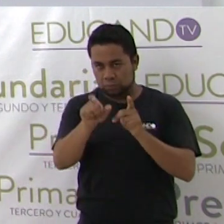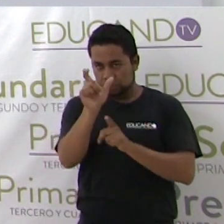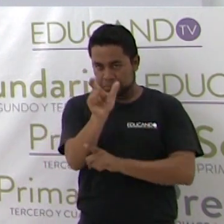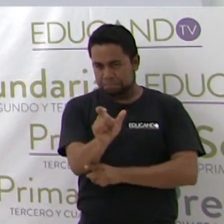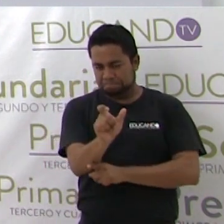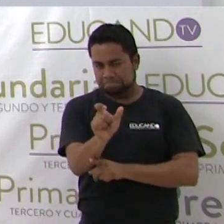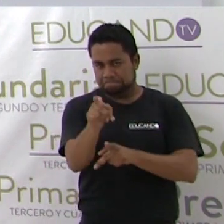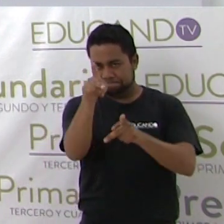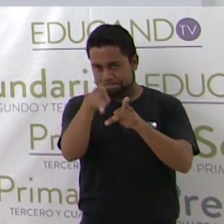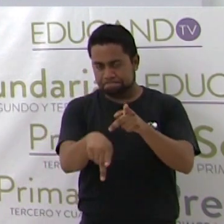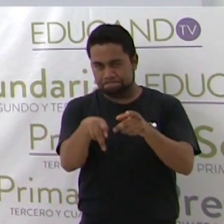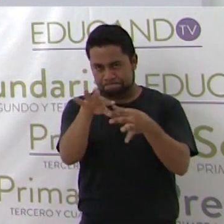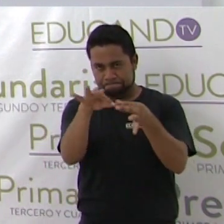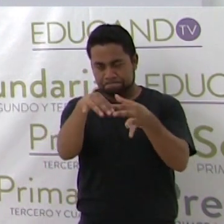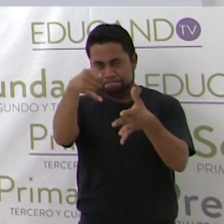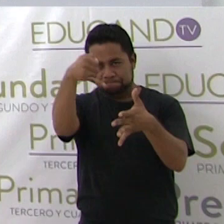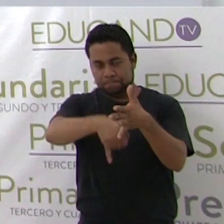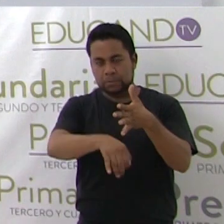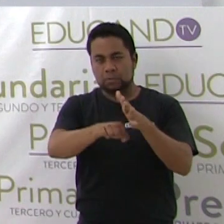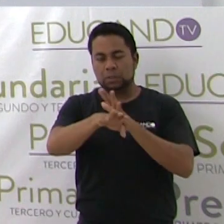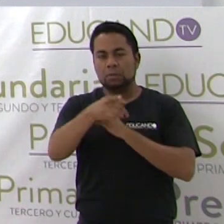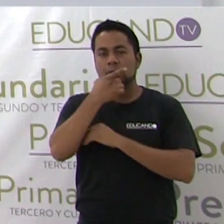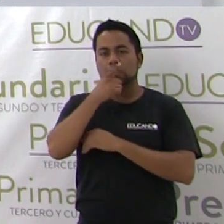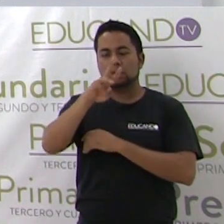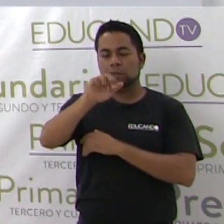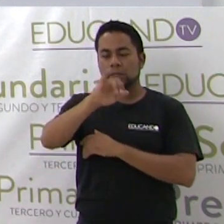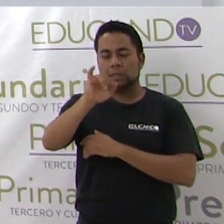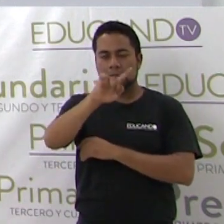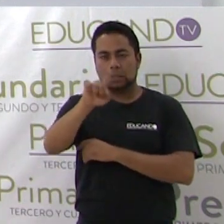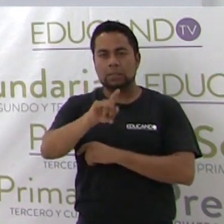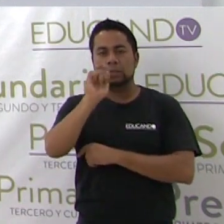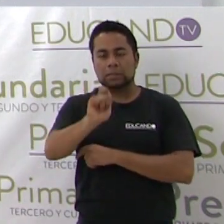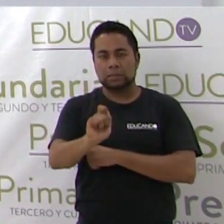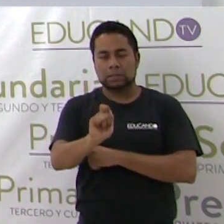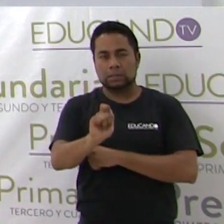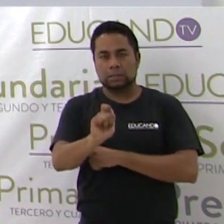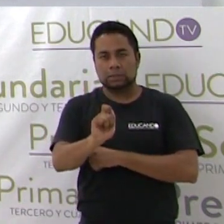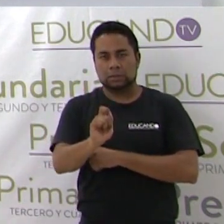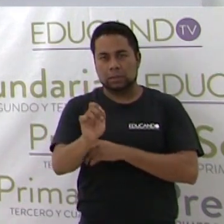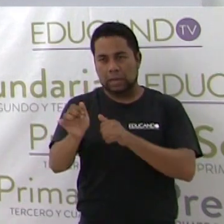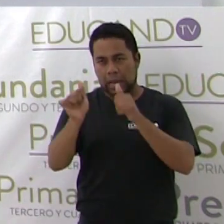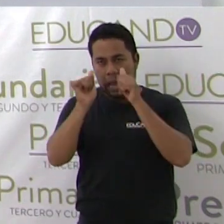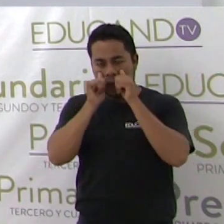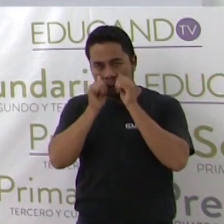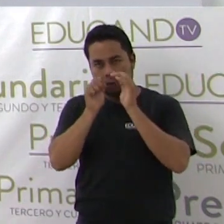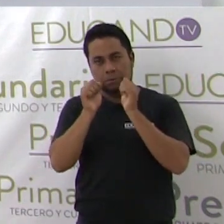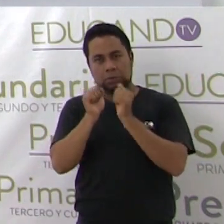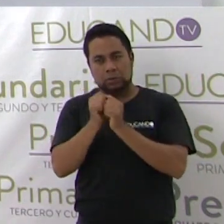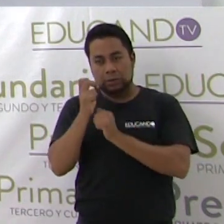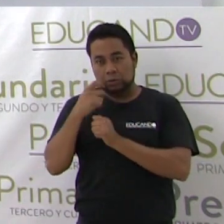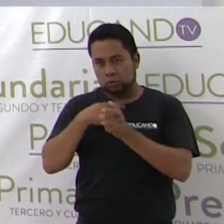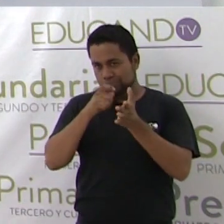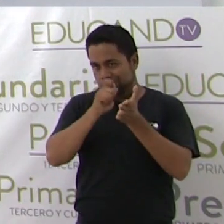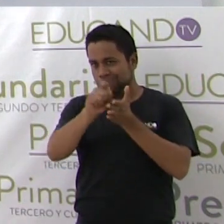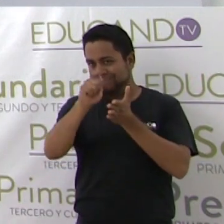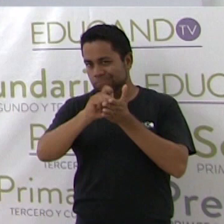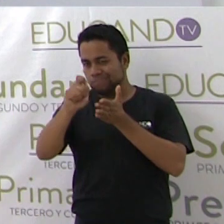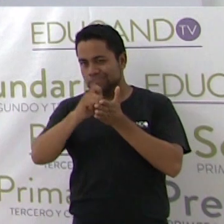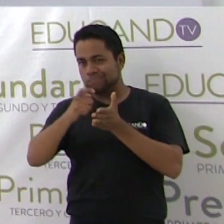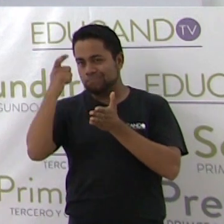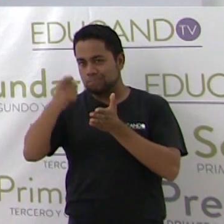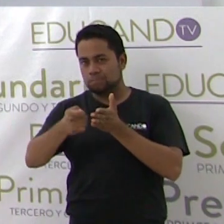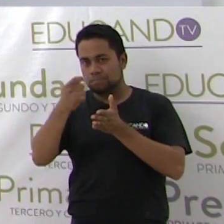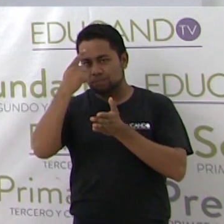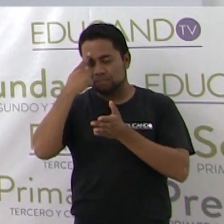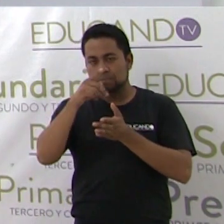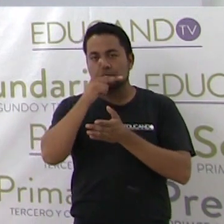más. Cuando hablamos de su raíz, estamos hablando, mucha atención con lo que voy a escribir acá, de lo